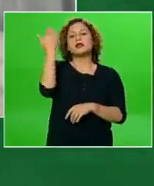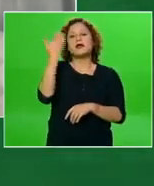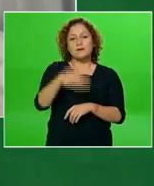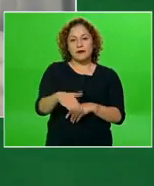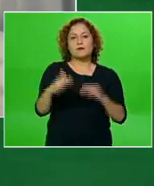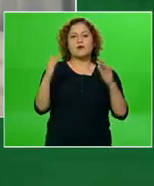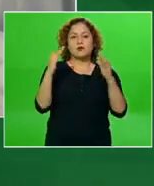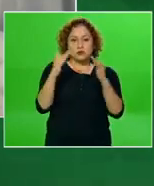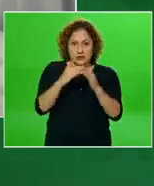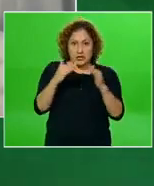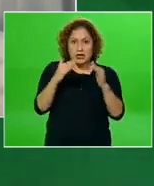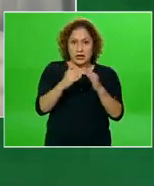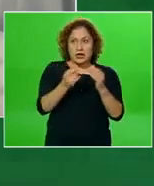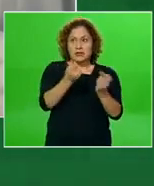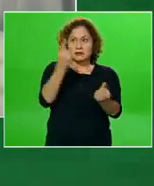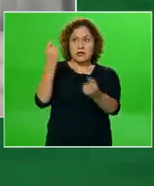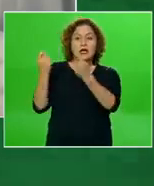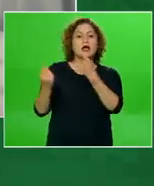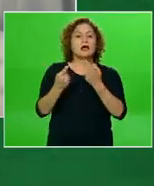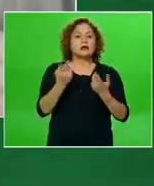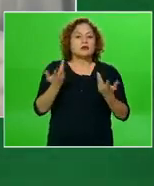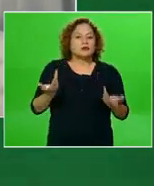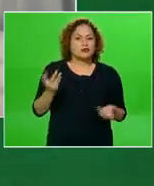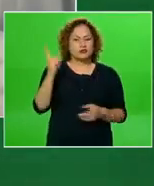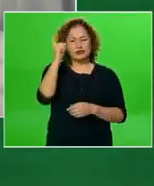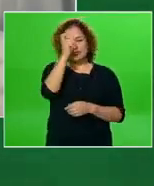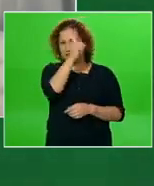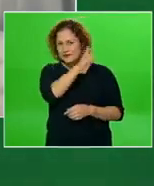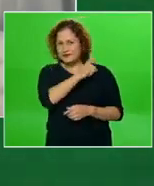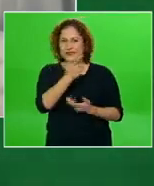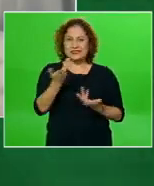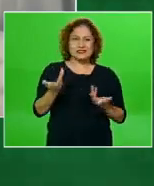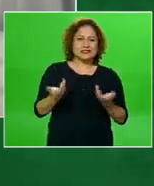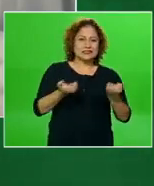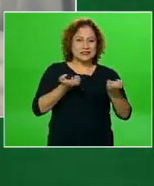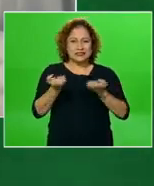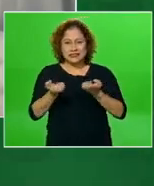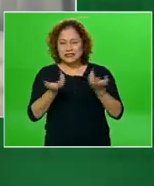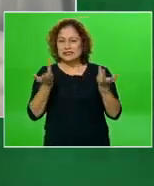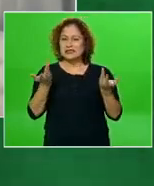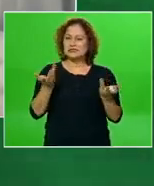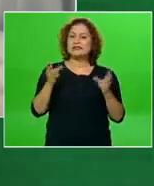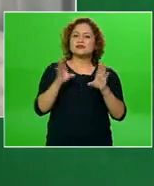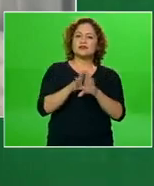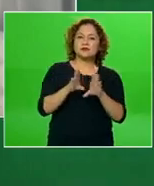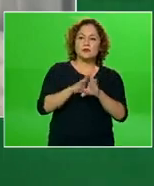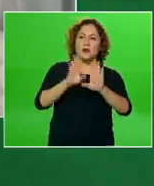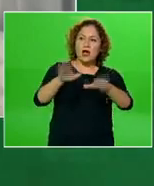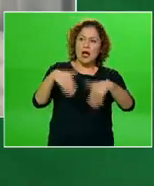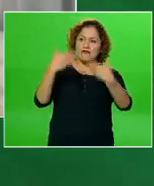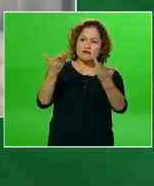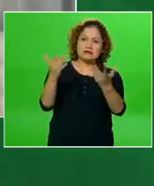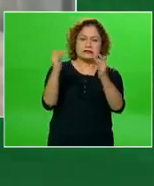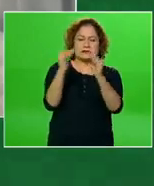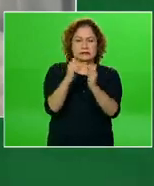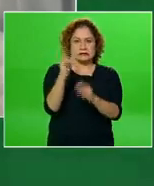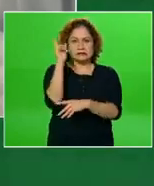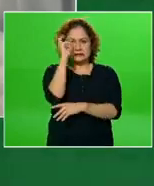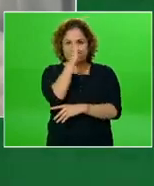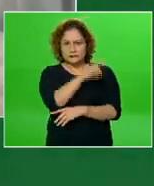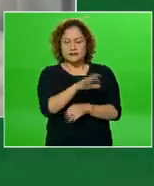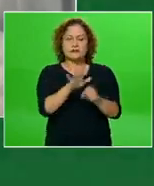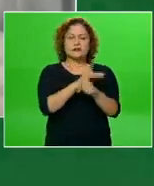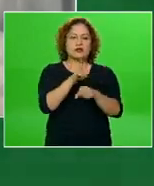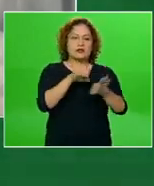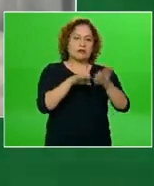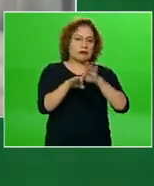para algunos otros motivos no nos permite a veces realizar alguna actividad fuera de casa a horas de la